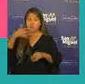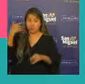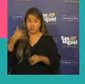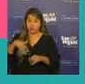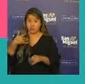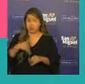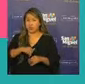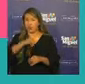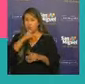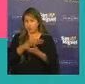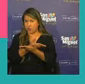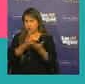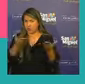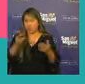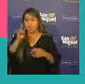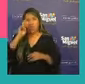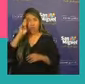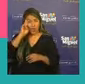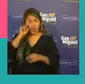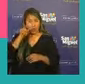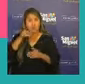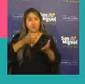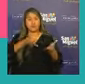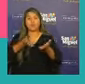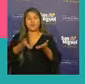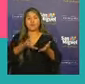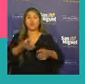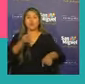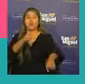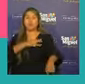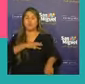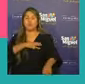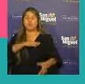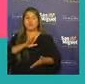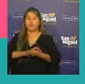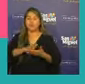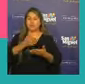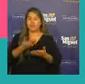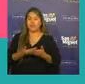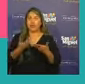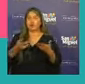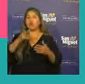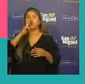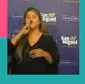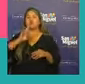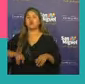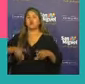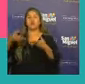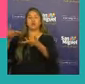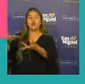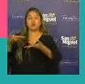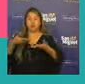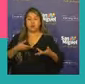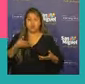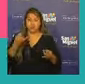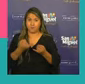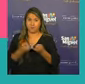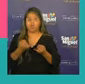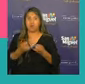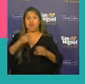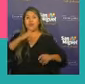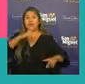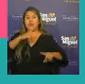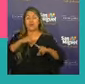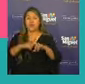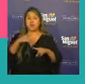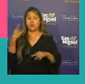No sé si ustedes se acuerdan que el Servicio Metropolitano de Salud Sur nos había entregado en comodato lo que es la exurgencia del